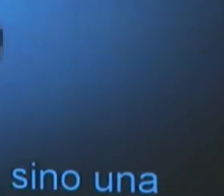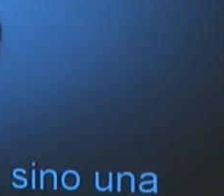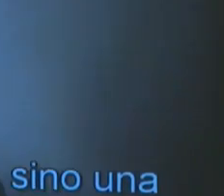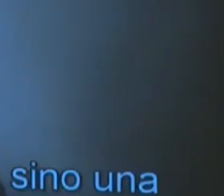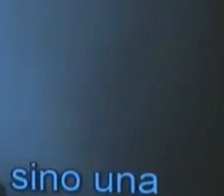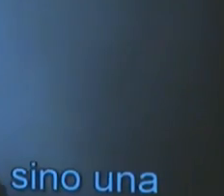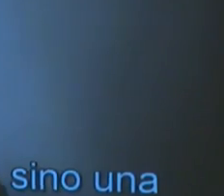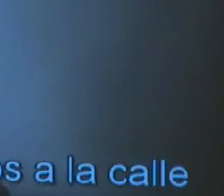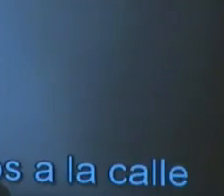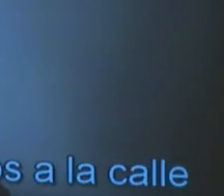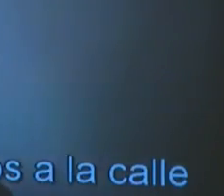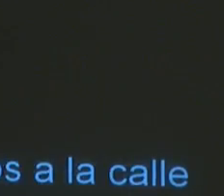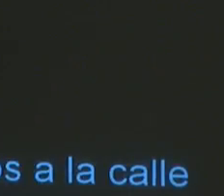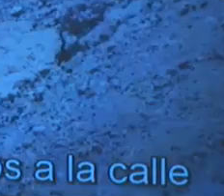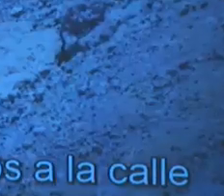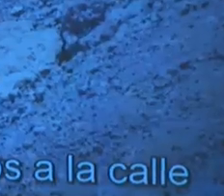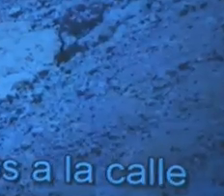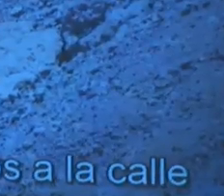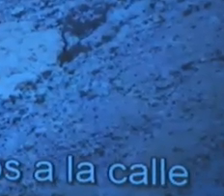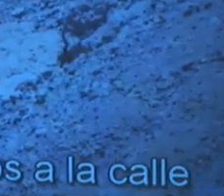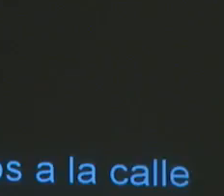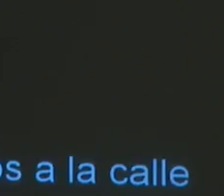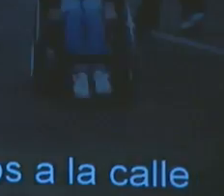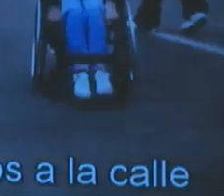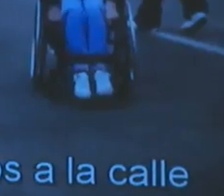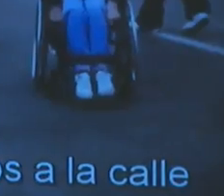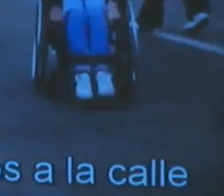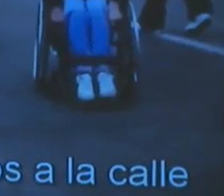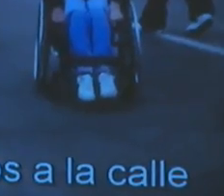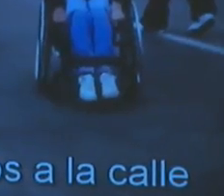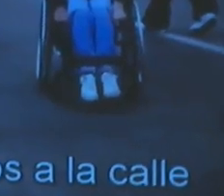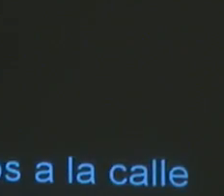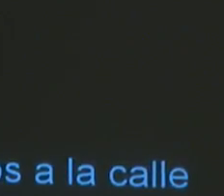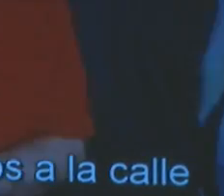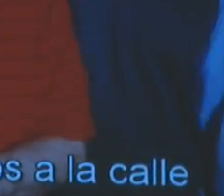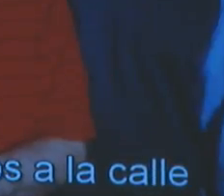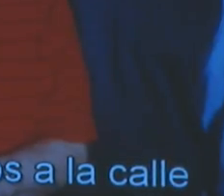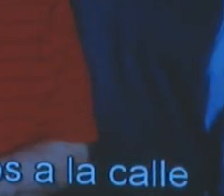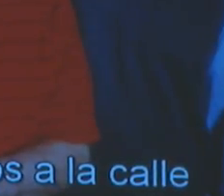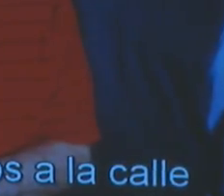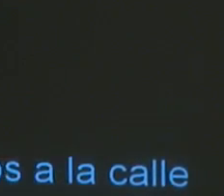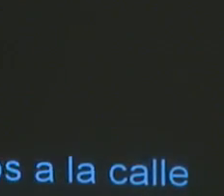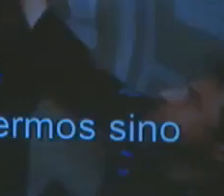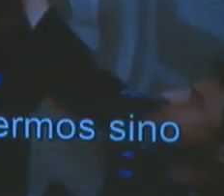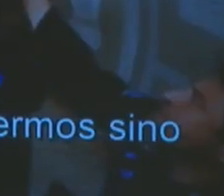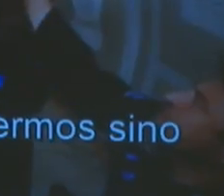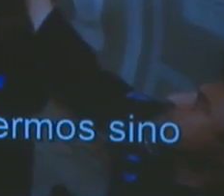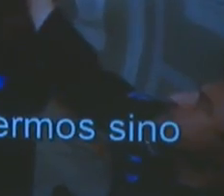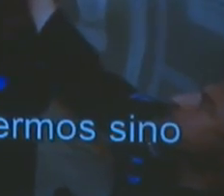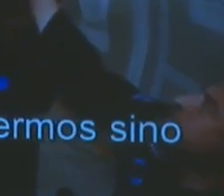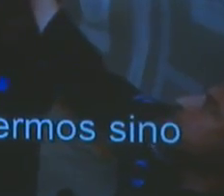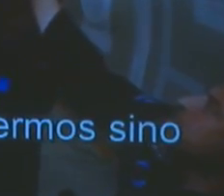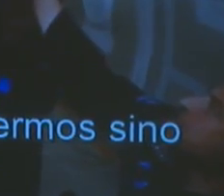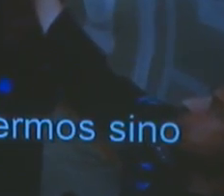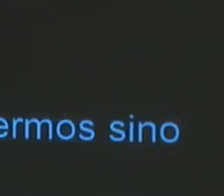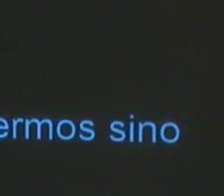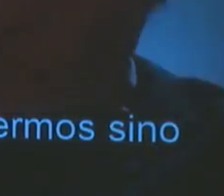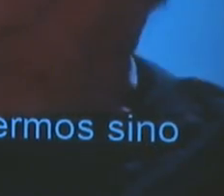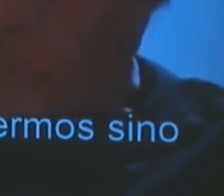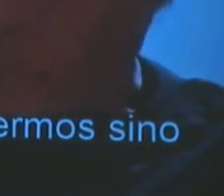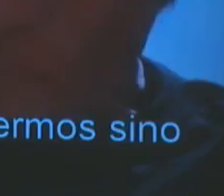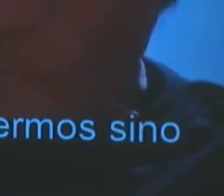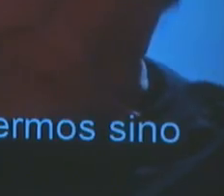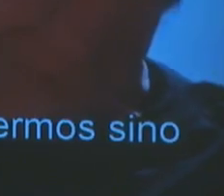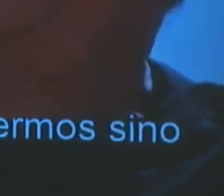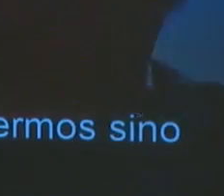inclusión social y es nuestro deber llevar las leyes que tenemos a la calle y producir el cambio de no ver a las personas con discapacidad como unos